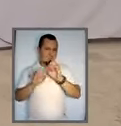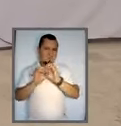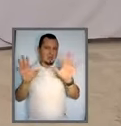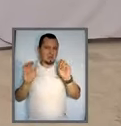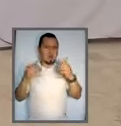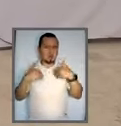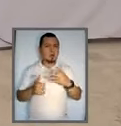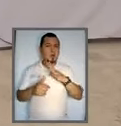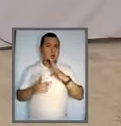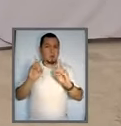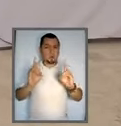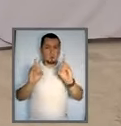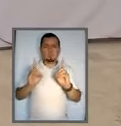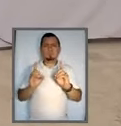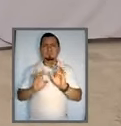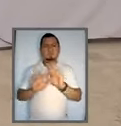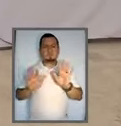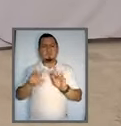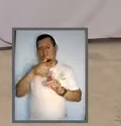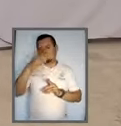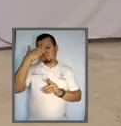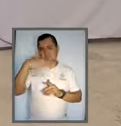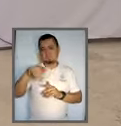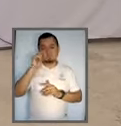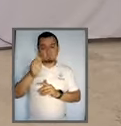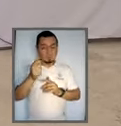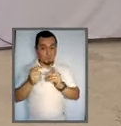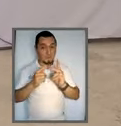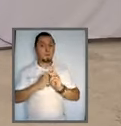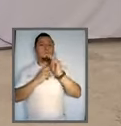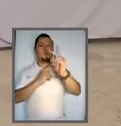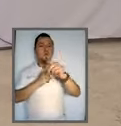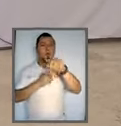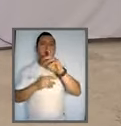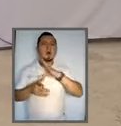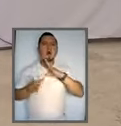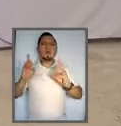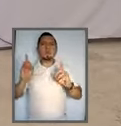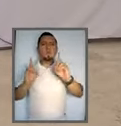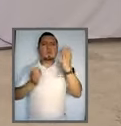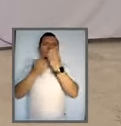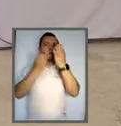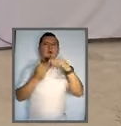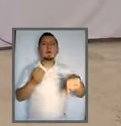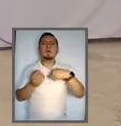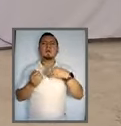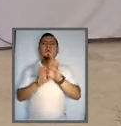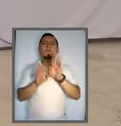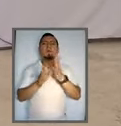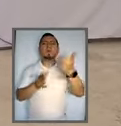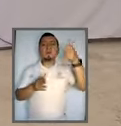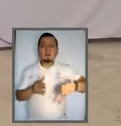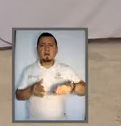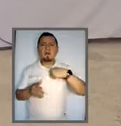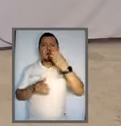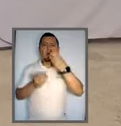claro. Están las condiciones para acreditar el ciclo escolar, para que éste sea evaluado, para que si